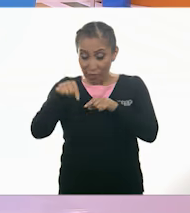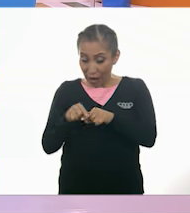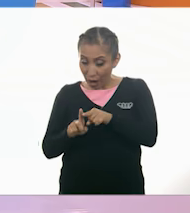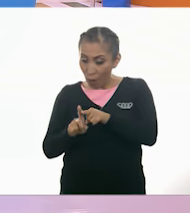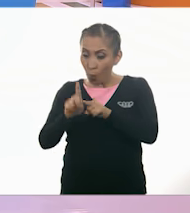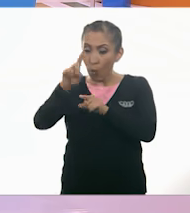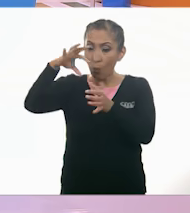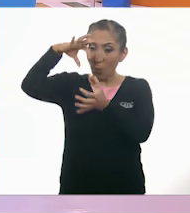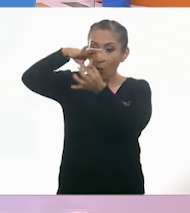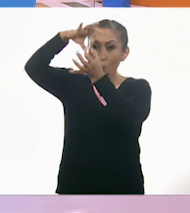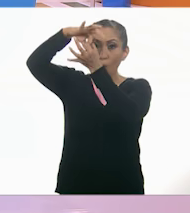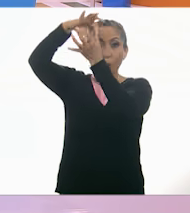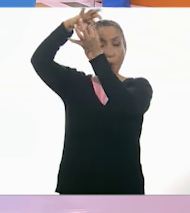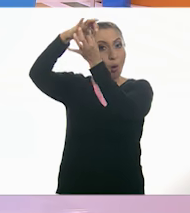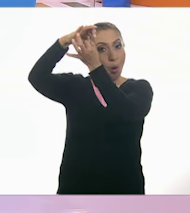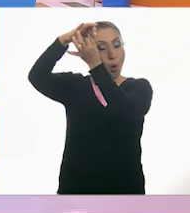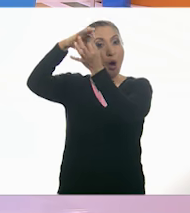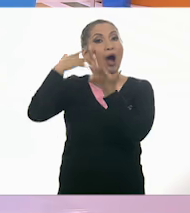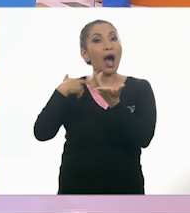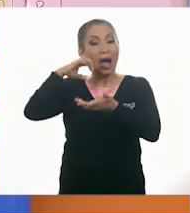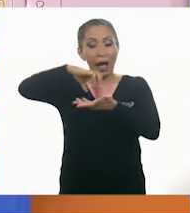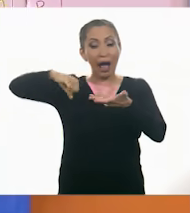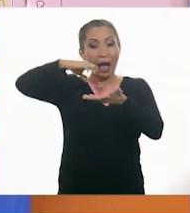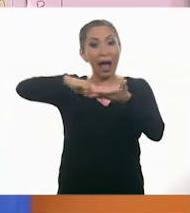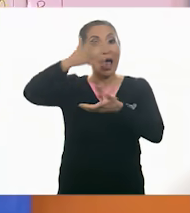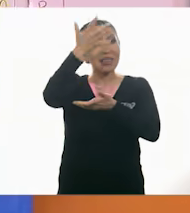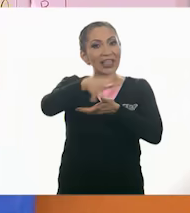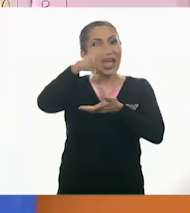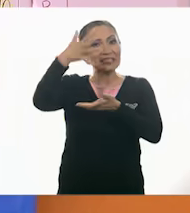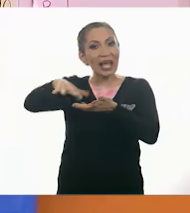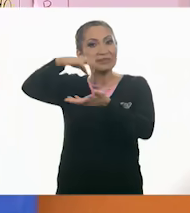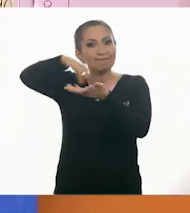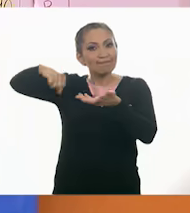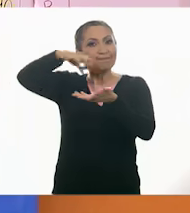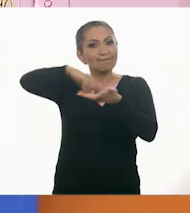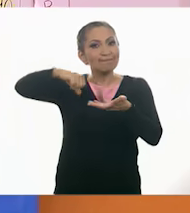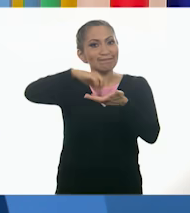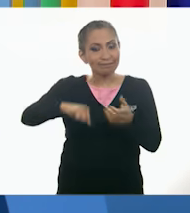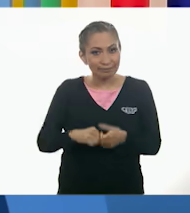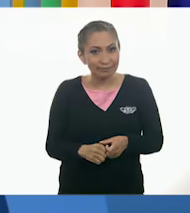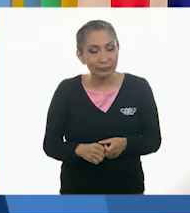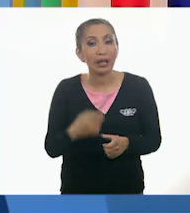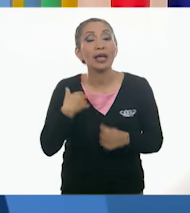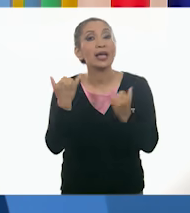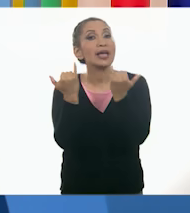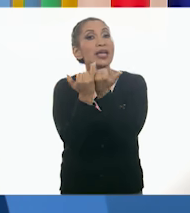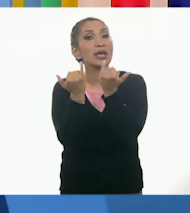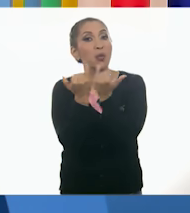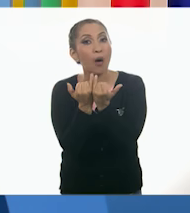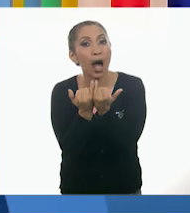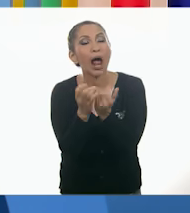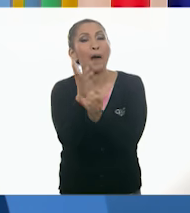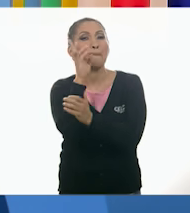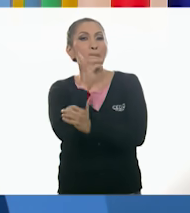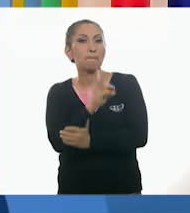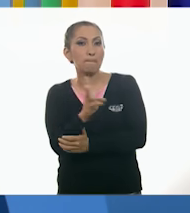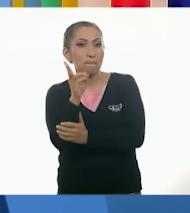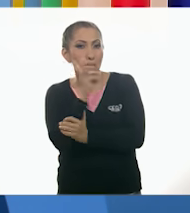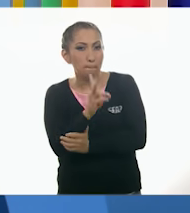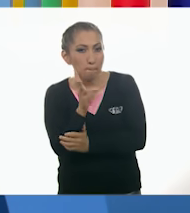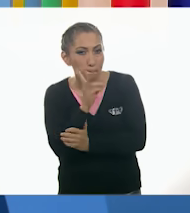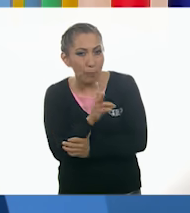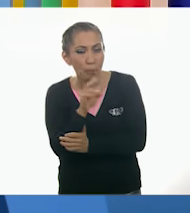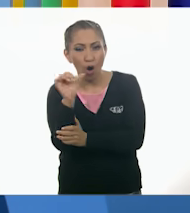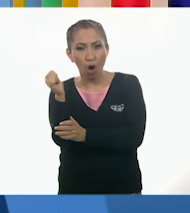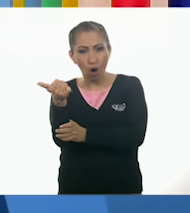arriba, ¿qué hago? Es restar 10. 10 unidades. Ajá. Muy bien, y lo mismo lo puedo comprobar, que ya vimos en